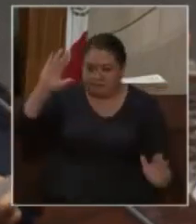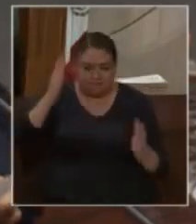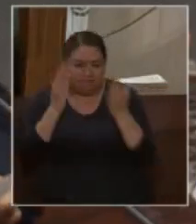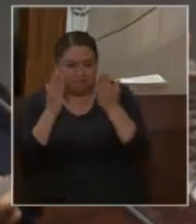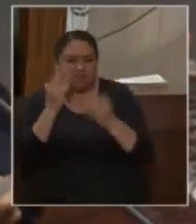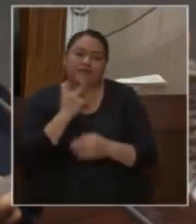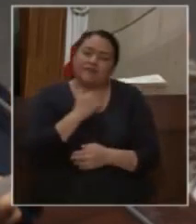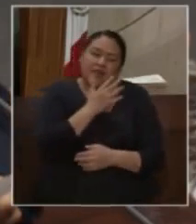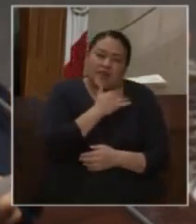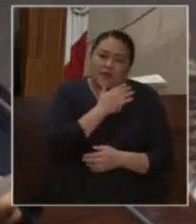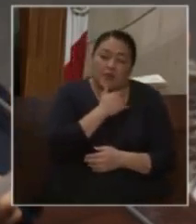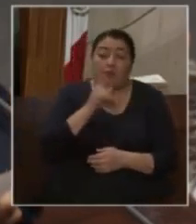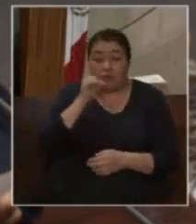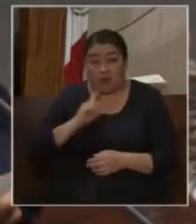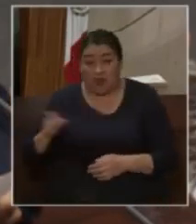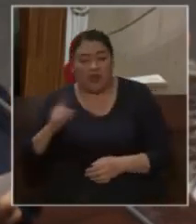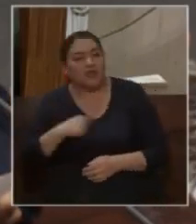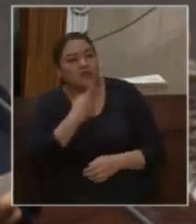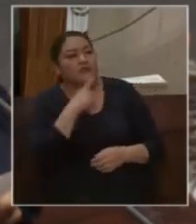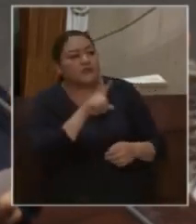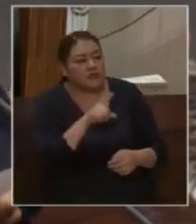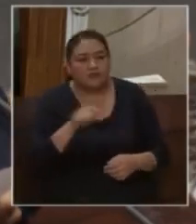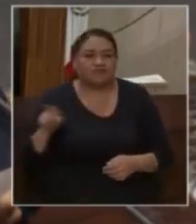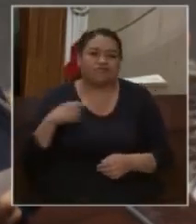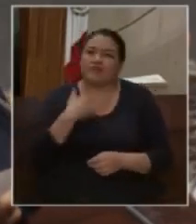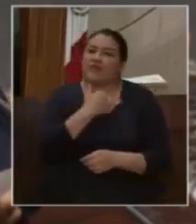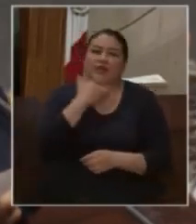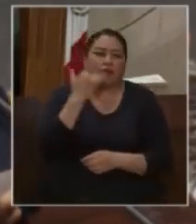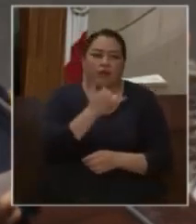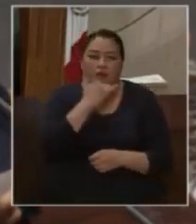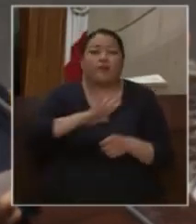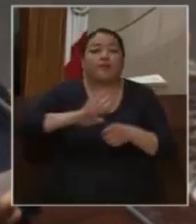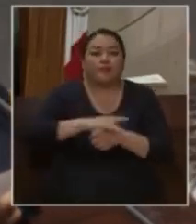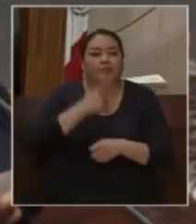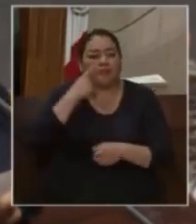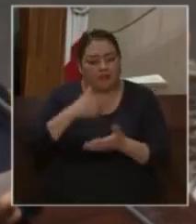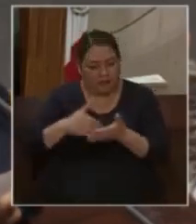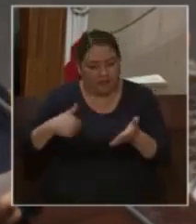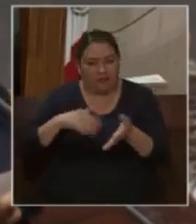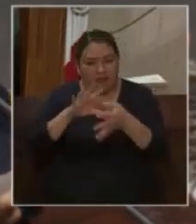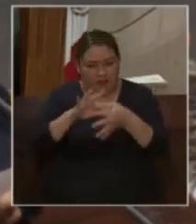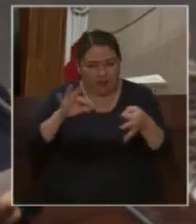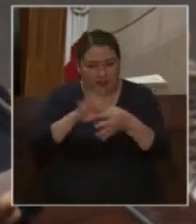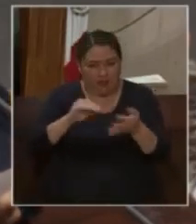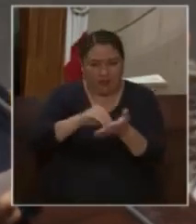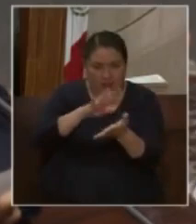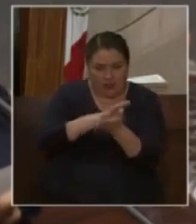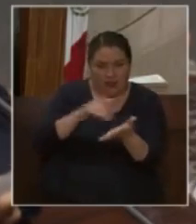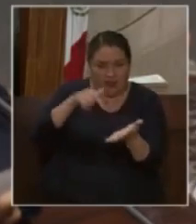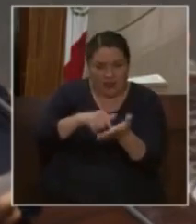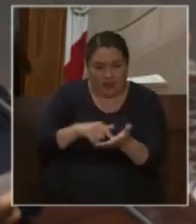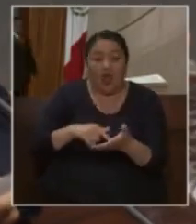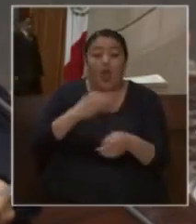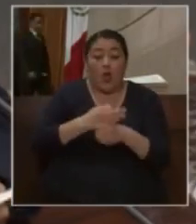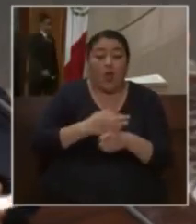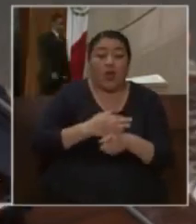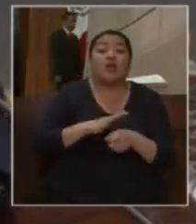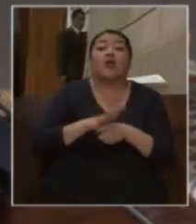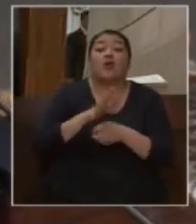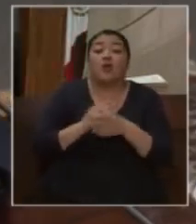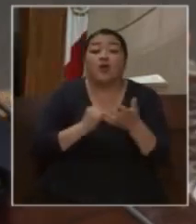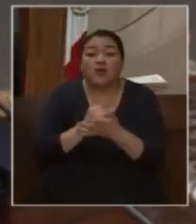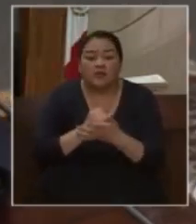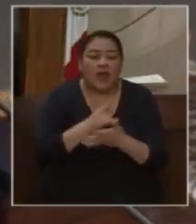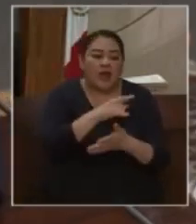de los agravios hechos valer por las recurrentes se consideran inoperantes por las razones que se señalan en el proyecto de cuenta, por lo que se propone confirmar la